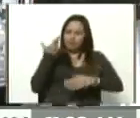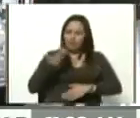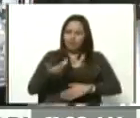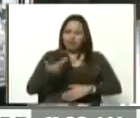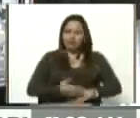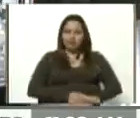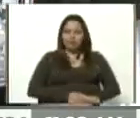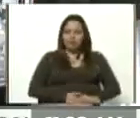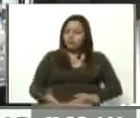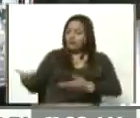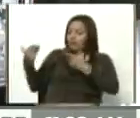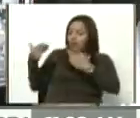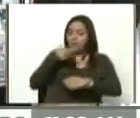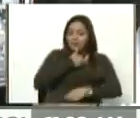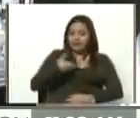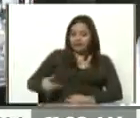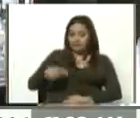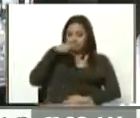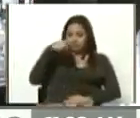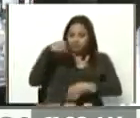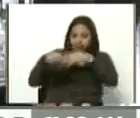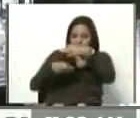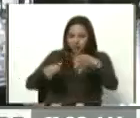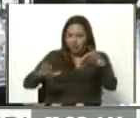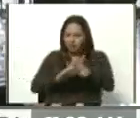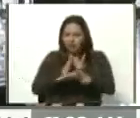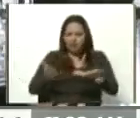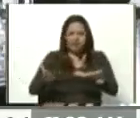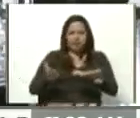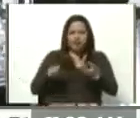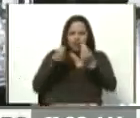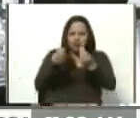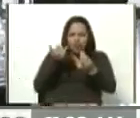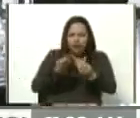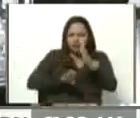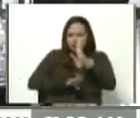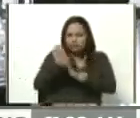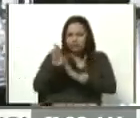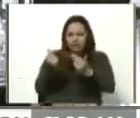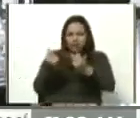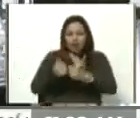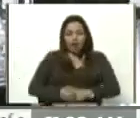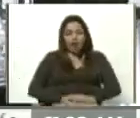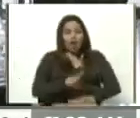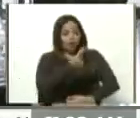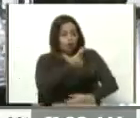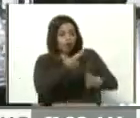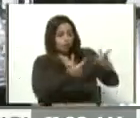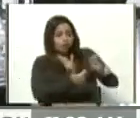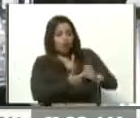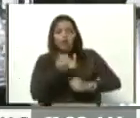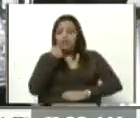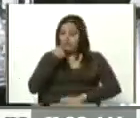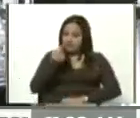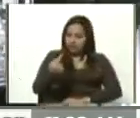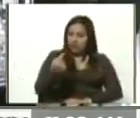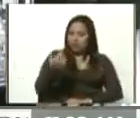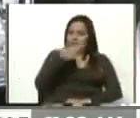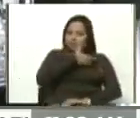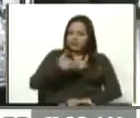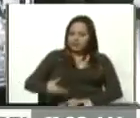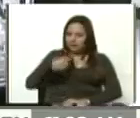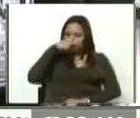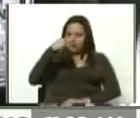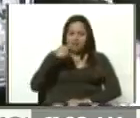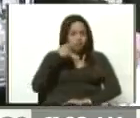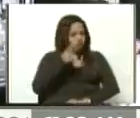está el jefe de Estado venezolano hablando de las expectativas y sobre lo que ya se prevé. 2 dígitos, ¿no? De crecimiento. Dijo el presidente de la República, él dice, no